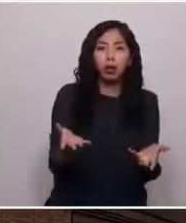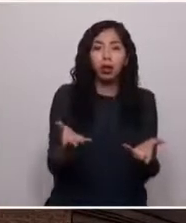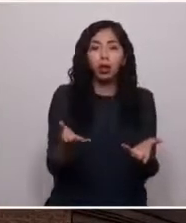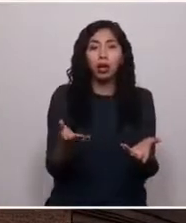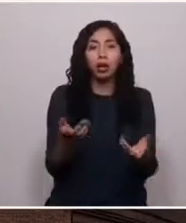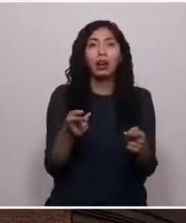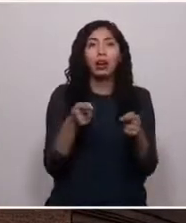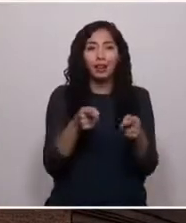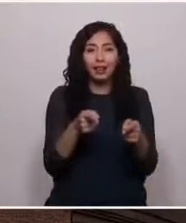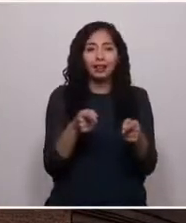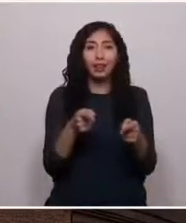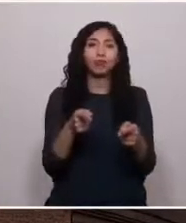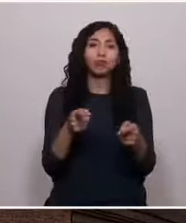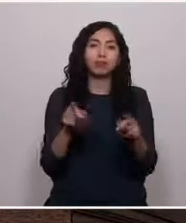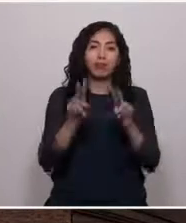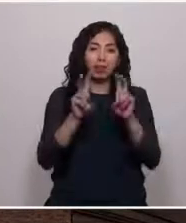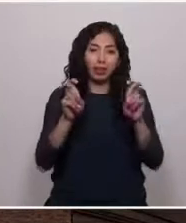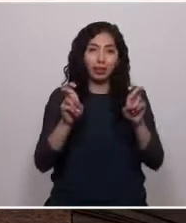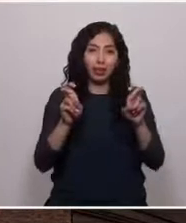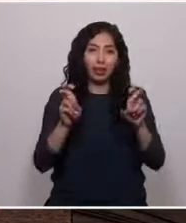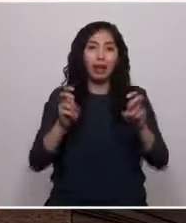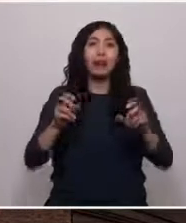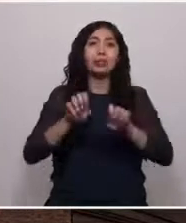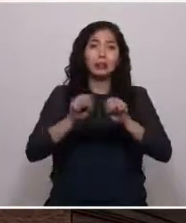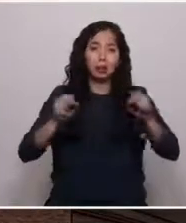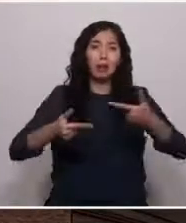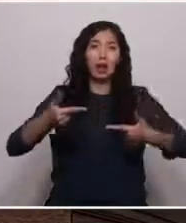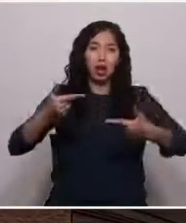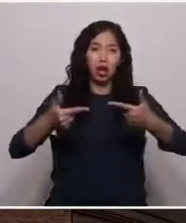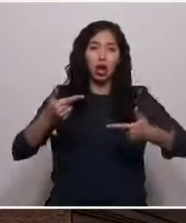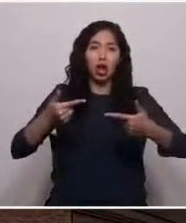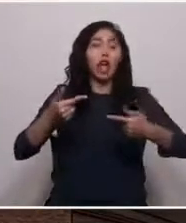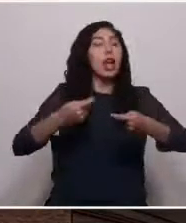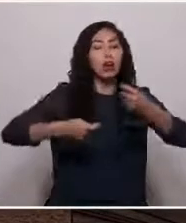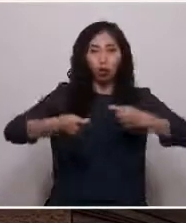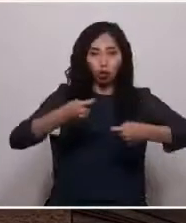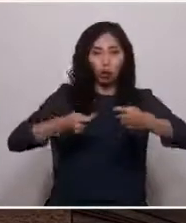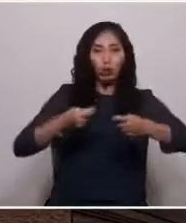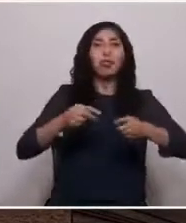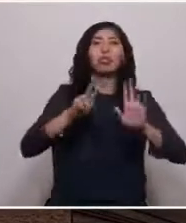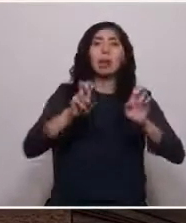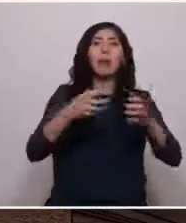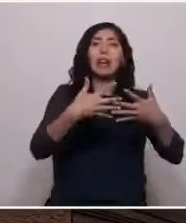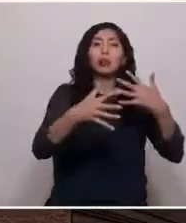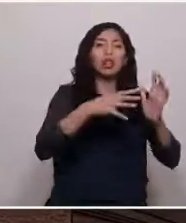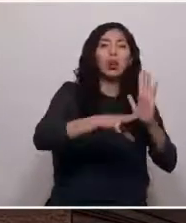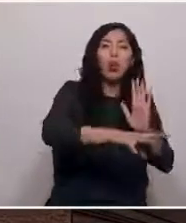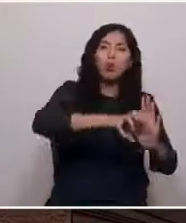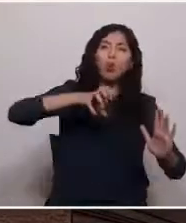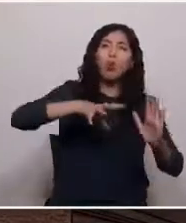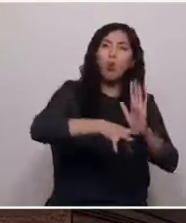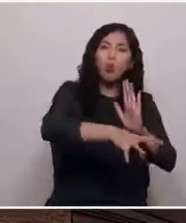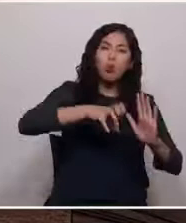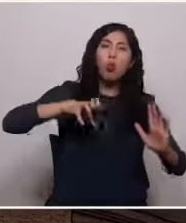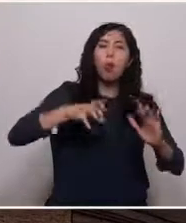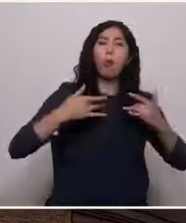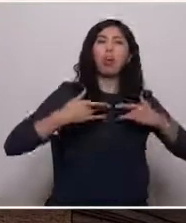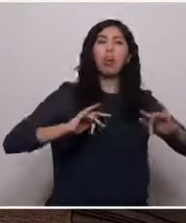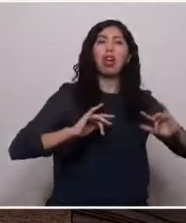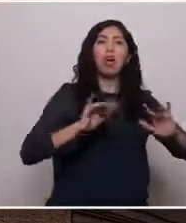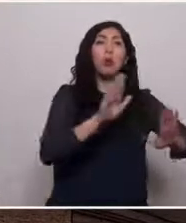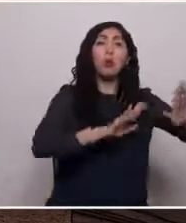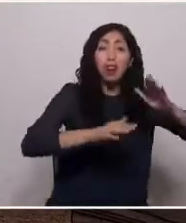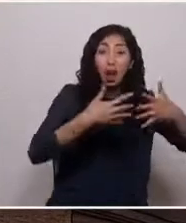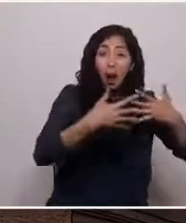chileno neoliberal la que ha sido el extractivismo una y un extractivismo violento agresivo con el medio ambiente con el territorio